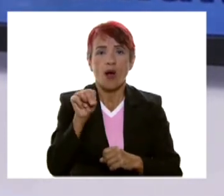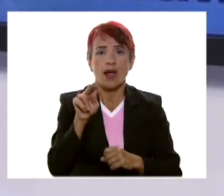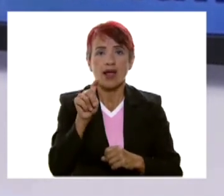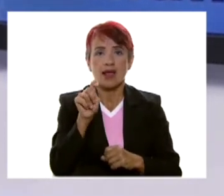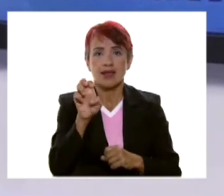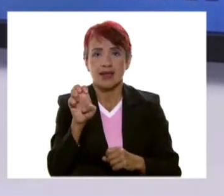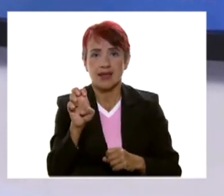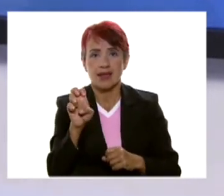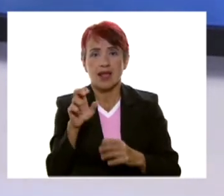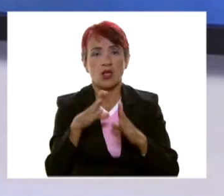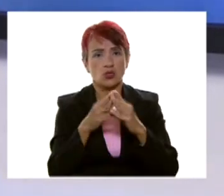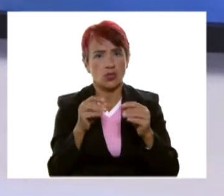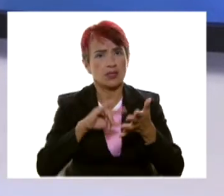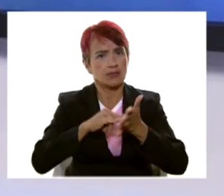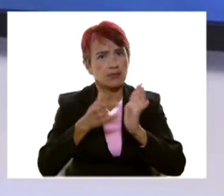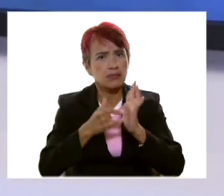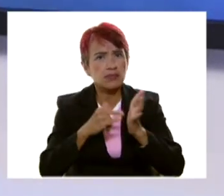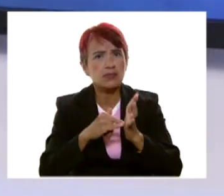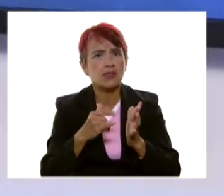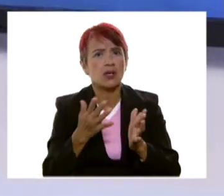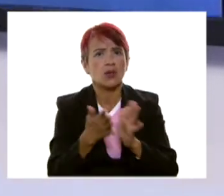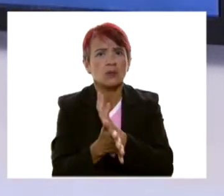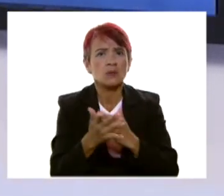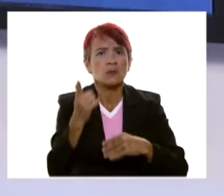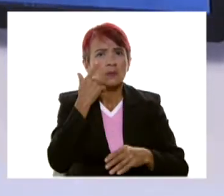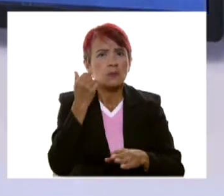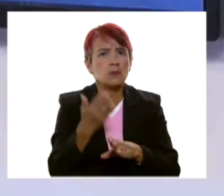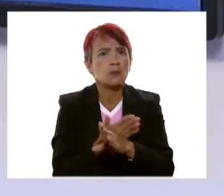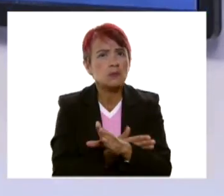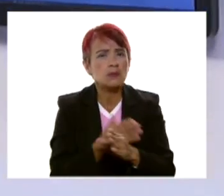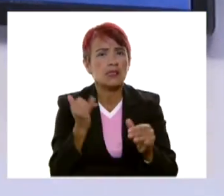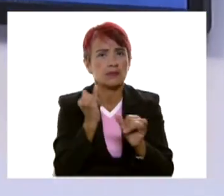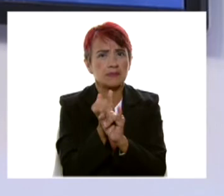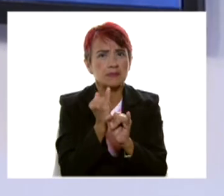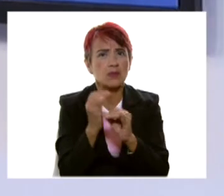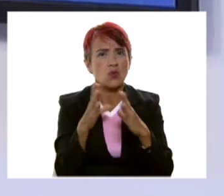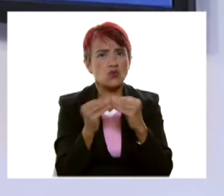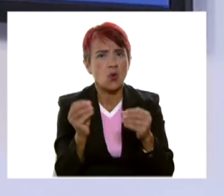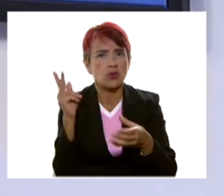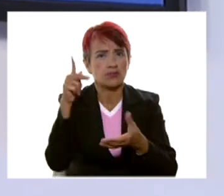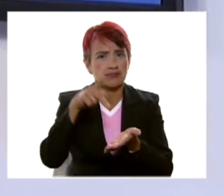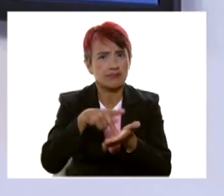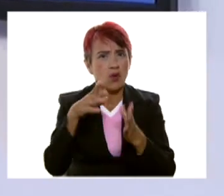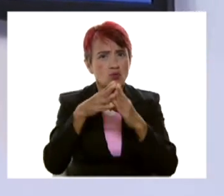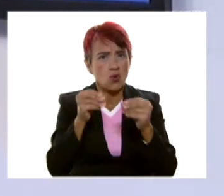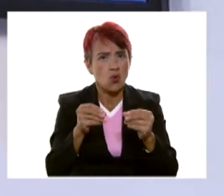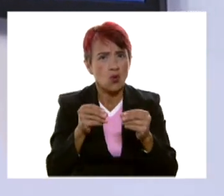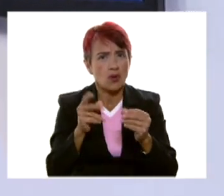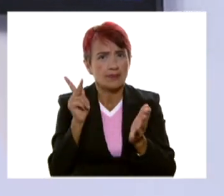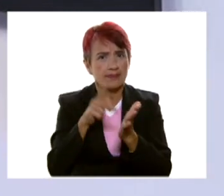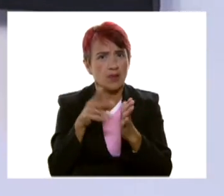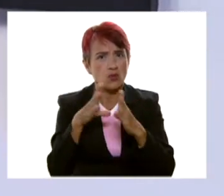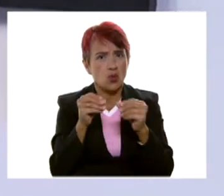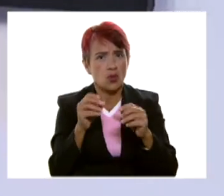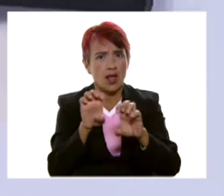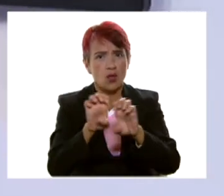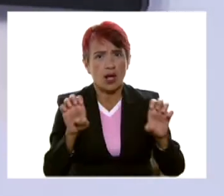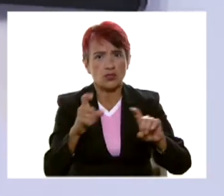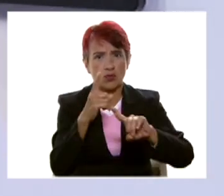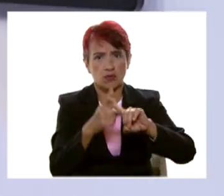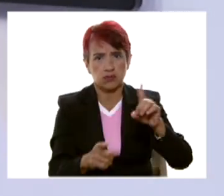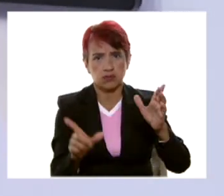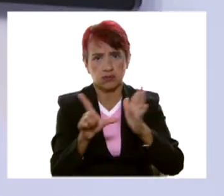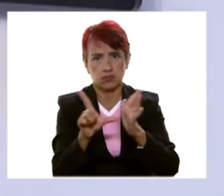a estar conversando sobre las estrategias de actuaciones para los estudiantes integrados en el nivel de media y también para los participantes de los talleres de